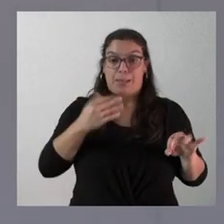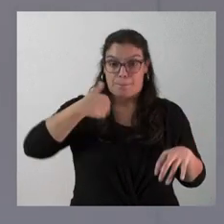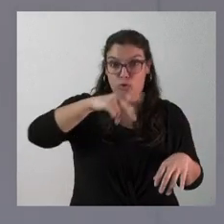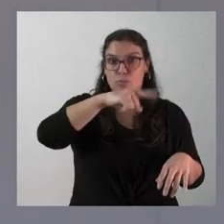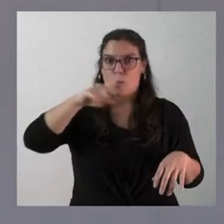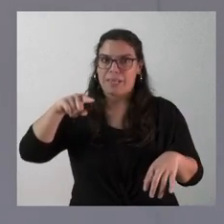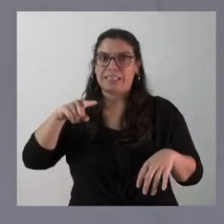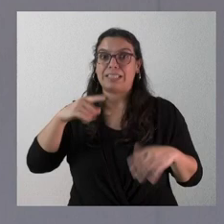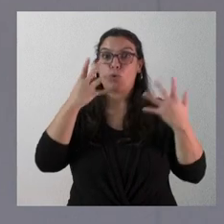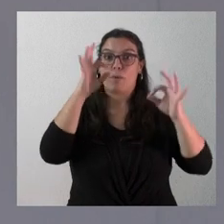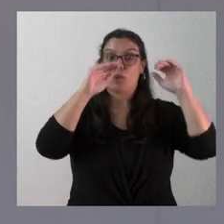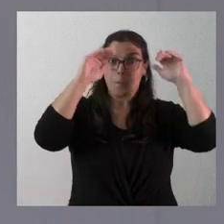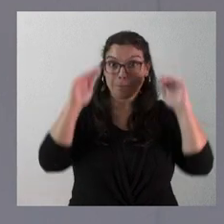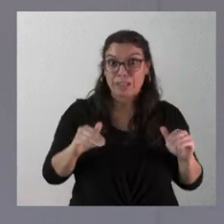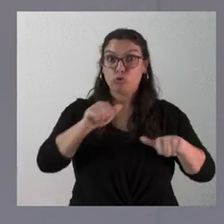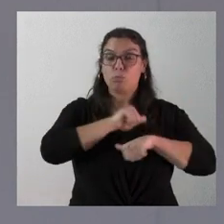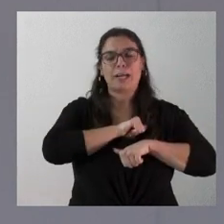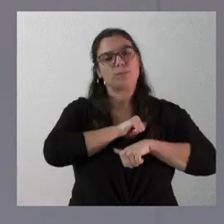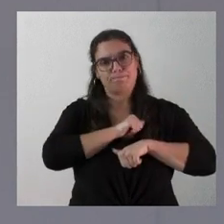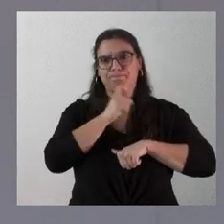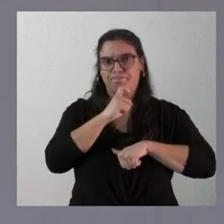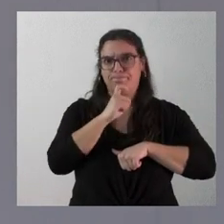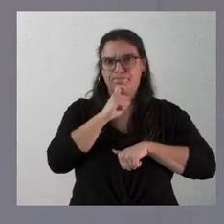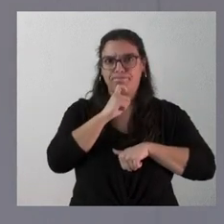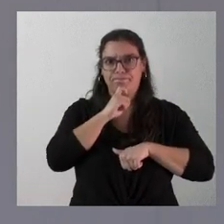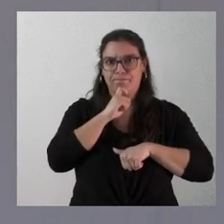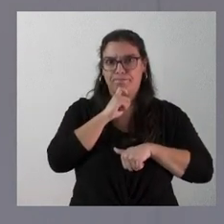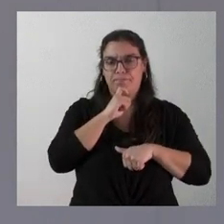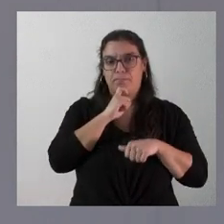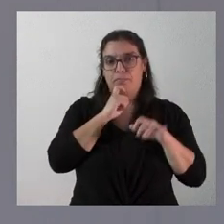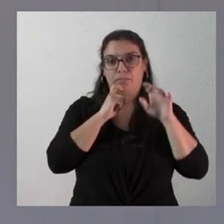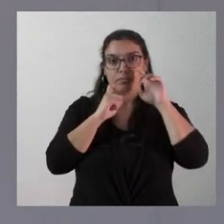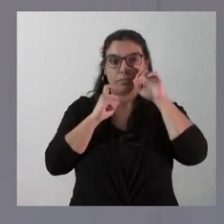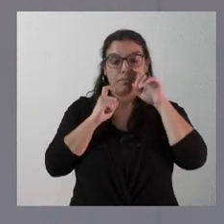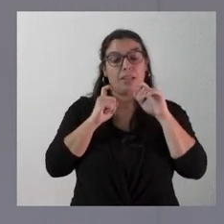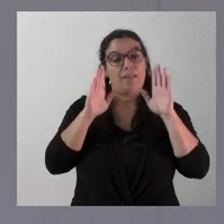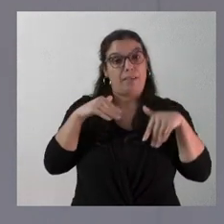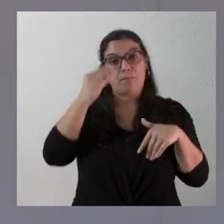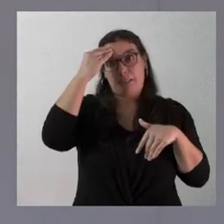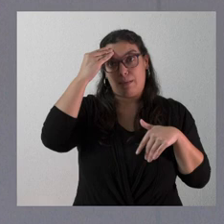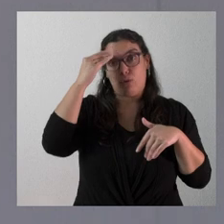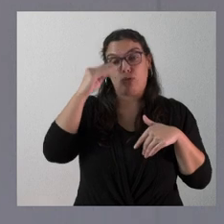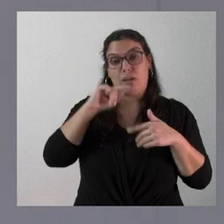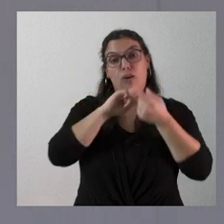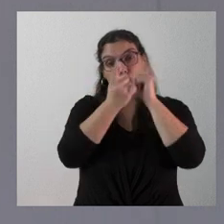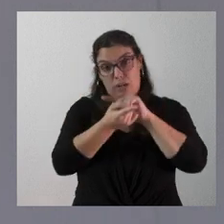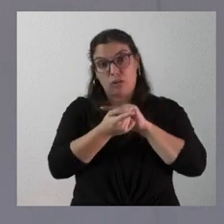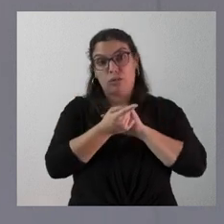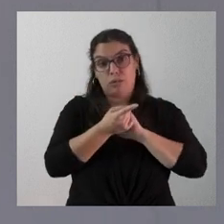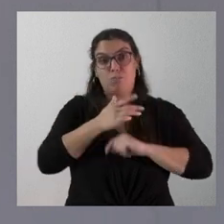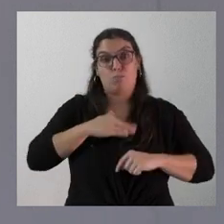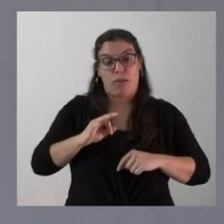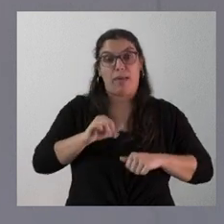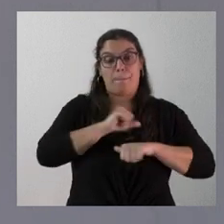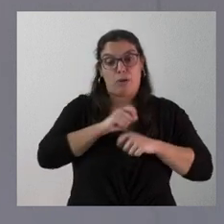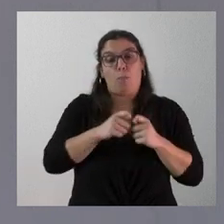difícil bajar de este nivel de desempleo que tenemos actualmente y todo lo contrario expectativas lo que nos hacen es un incrementos en el nivel